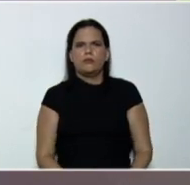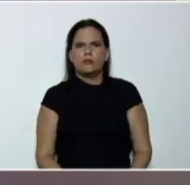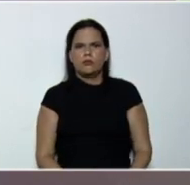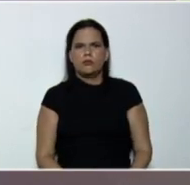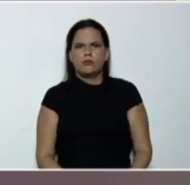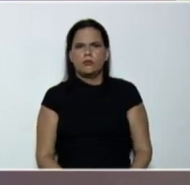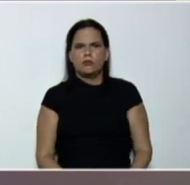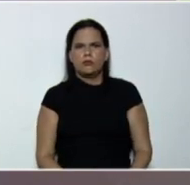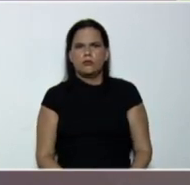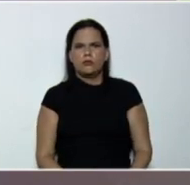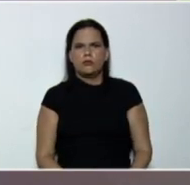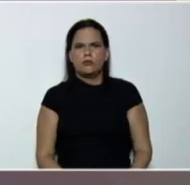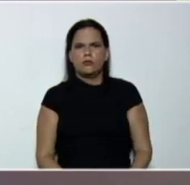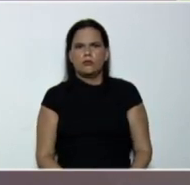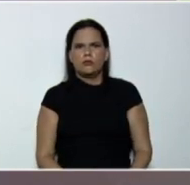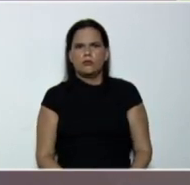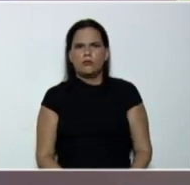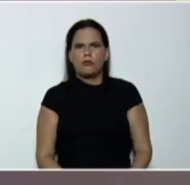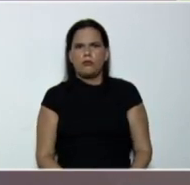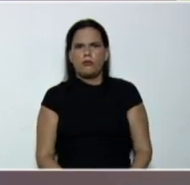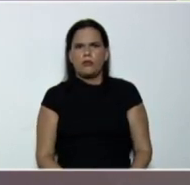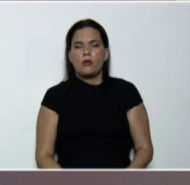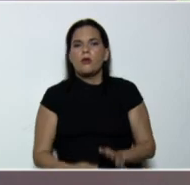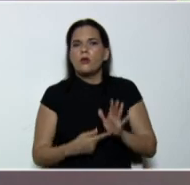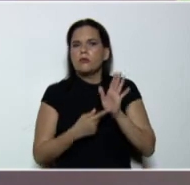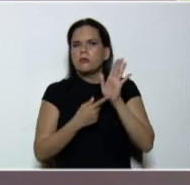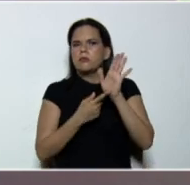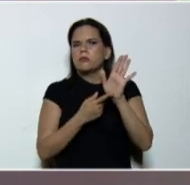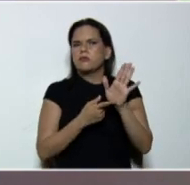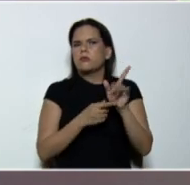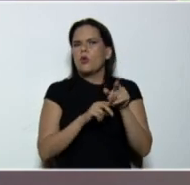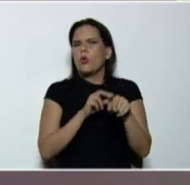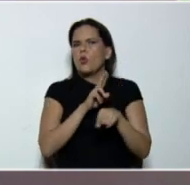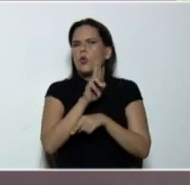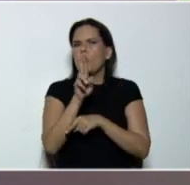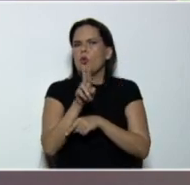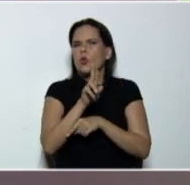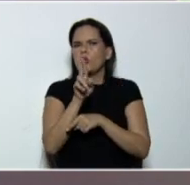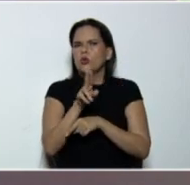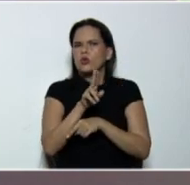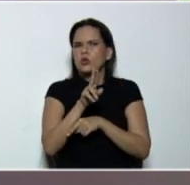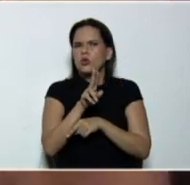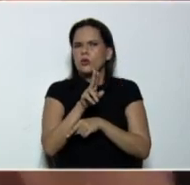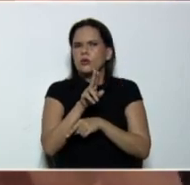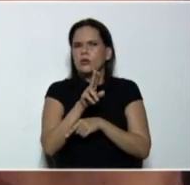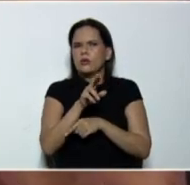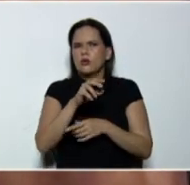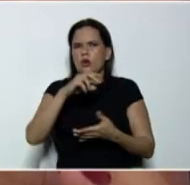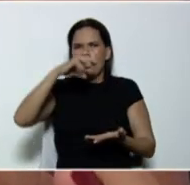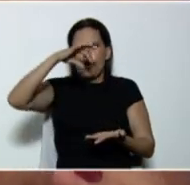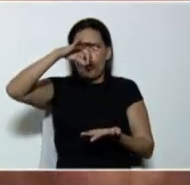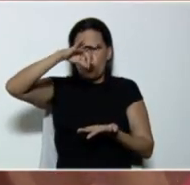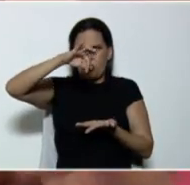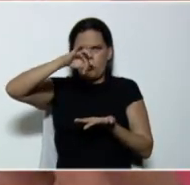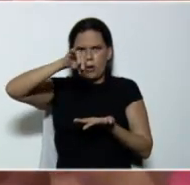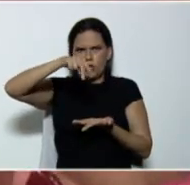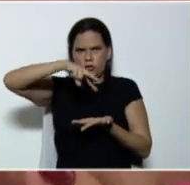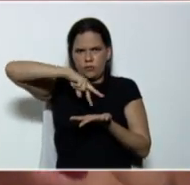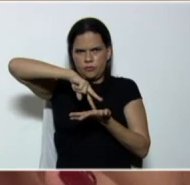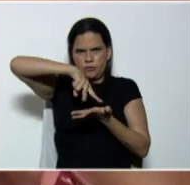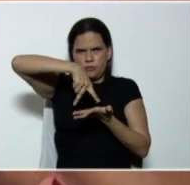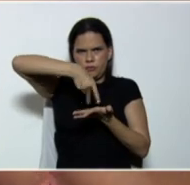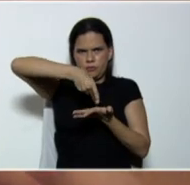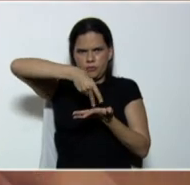Heiler? Vamos a dar uso de este instrumento conocido como compás, que nos sirve para trazar